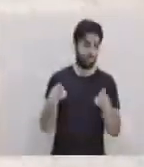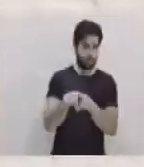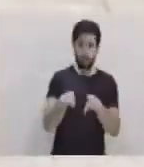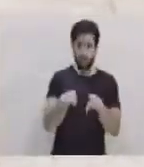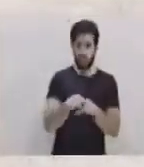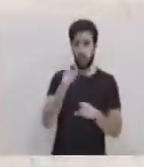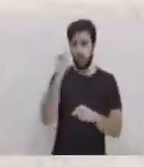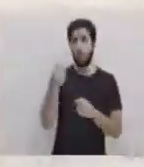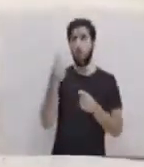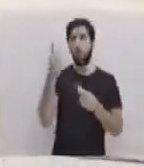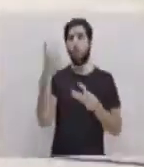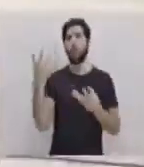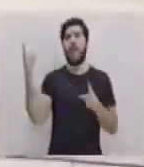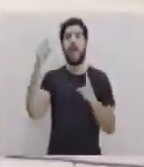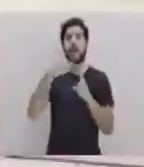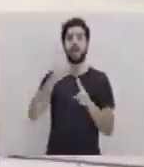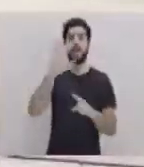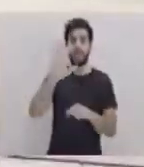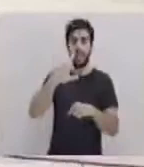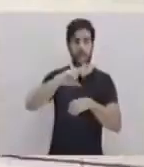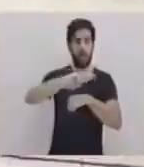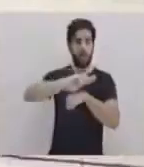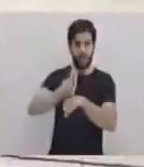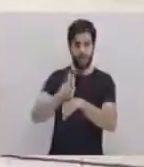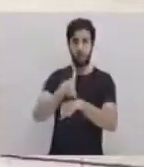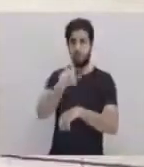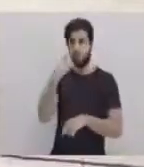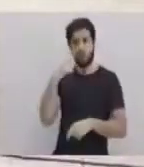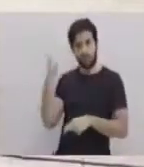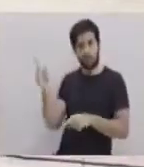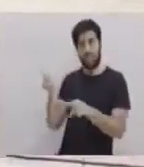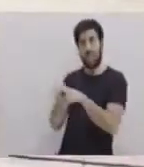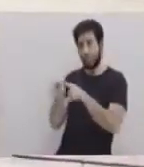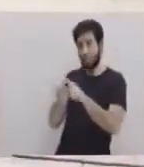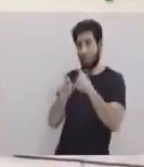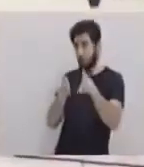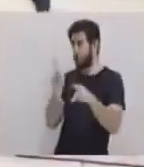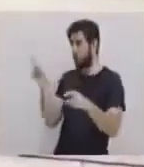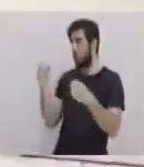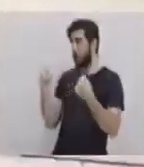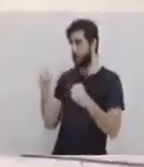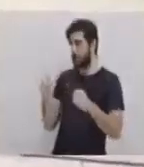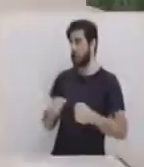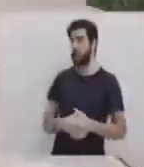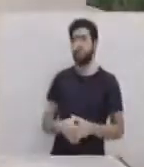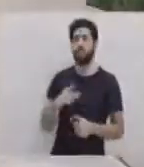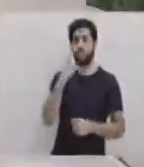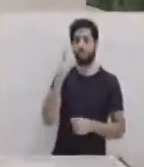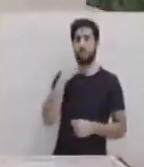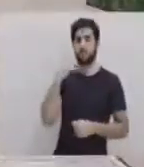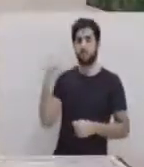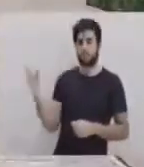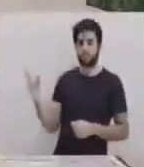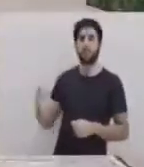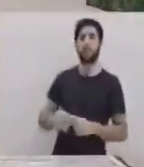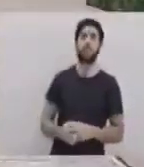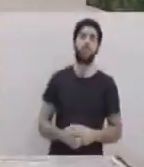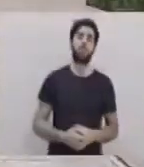Igual vuelves a contar a 5 segundos. 3, 4, 5.